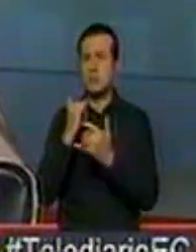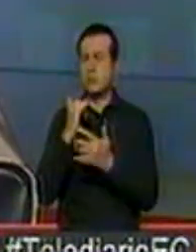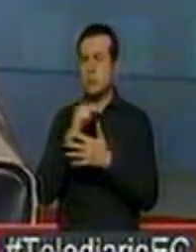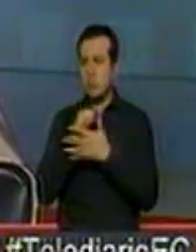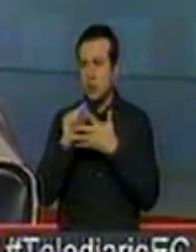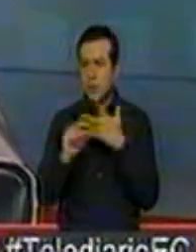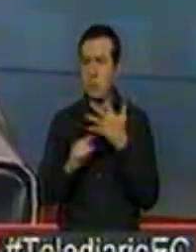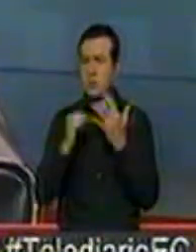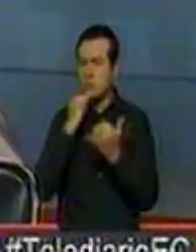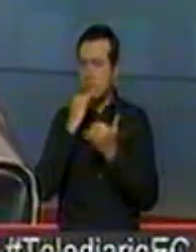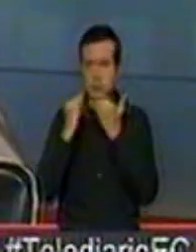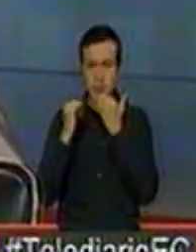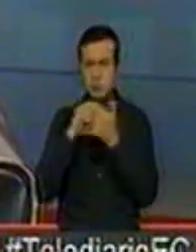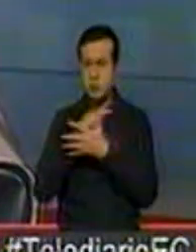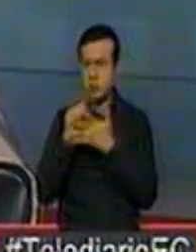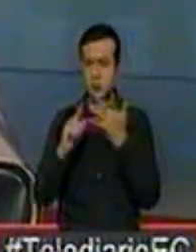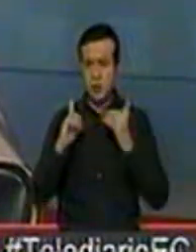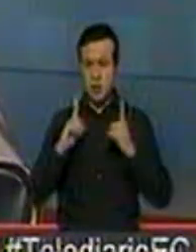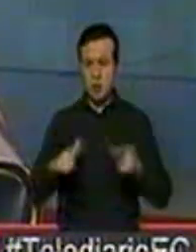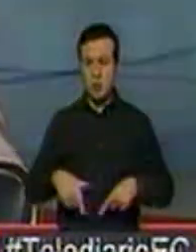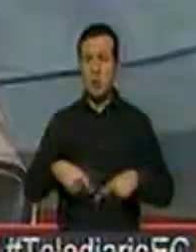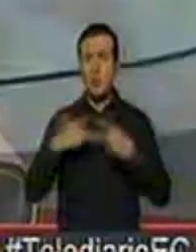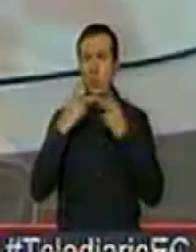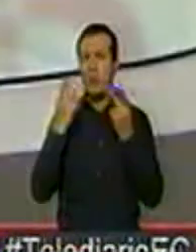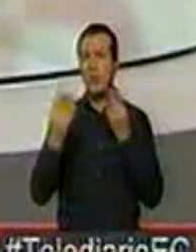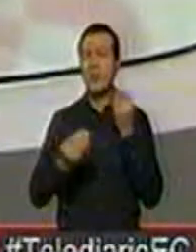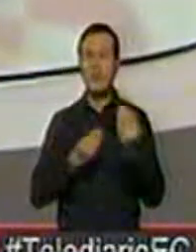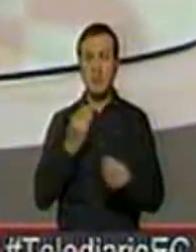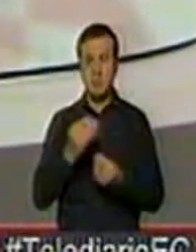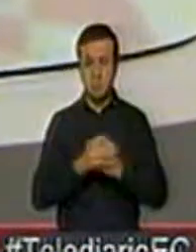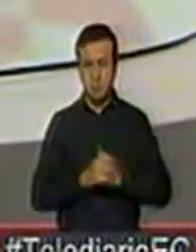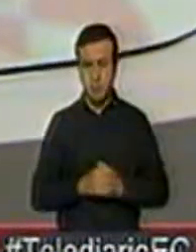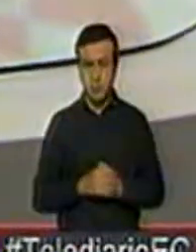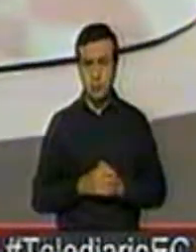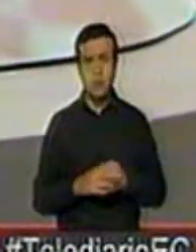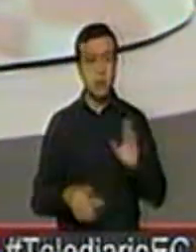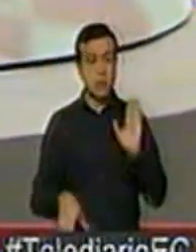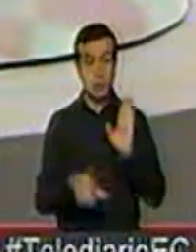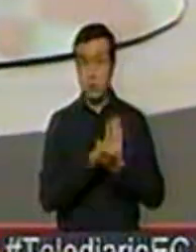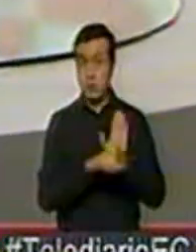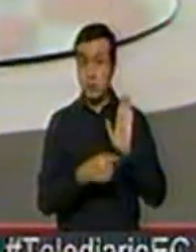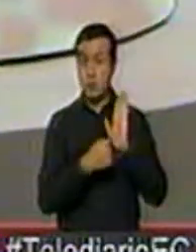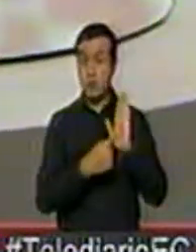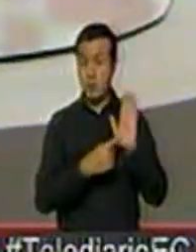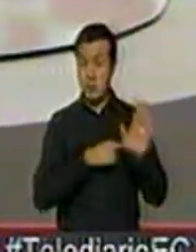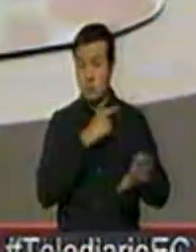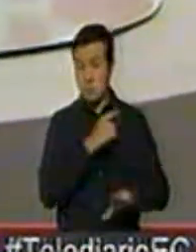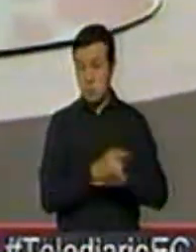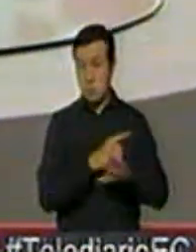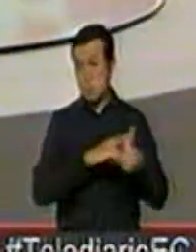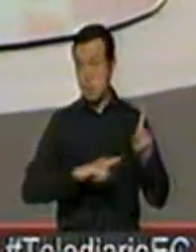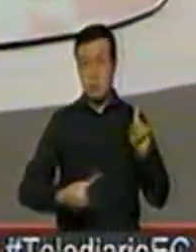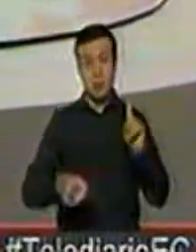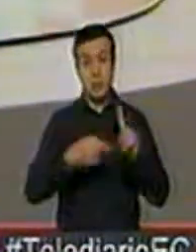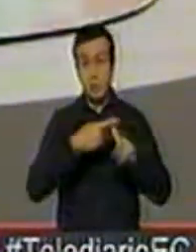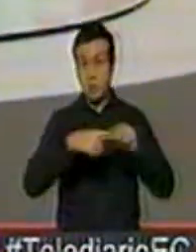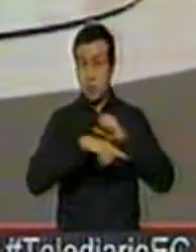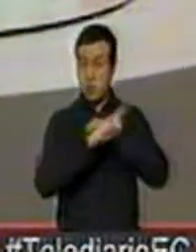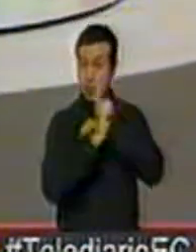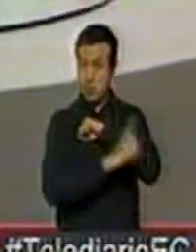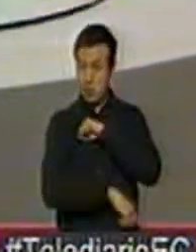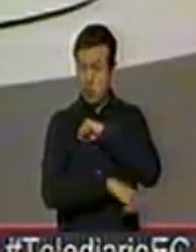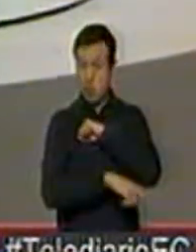puntos críticos en el sistema de salud pública? Bueno, como manda la ley, primero se podrían dar sanciones, esto es